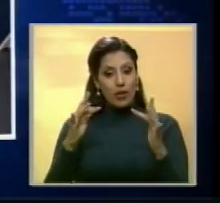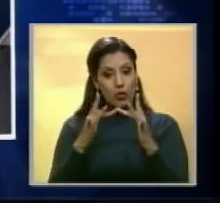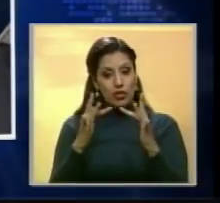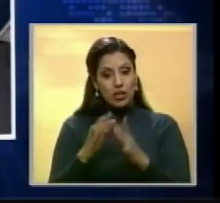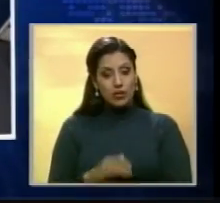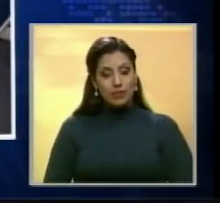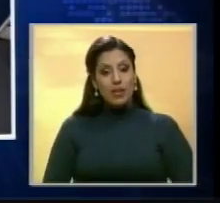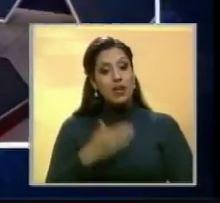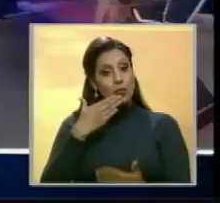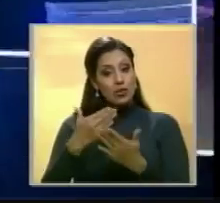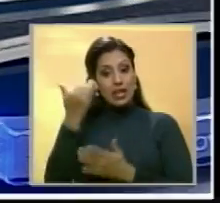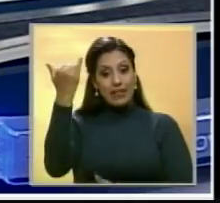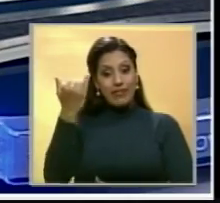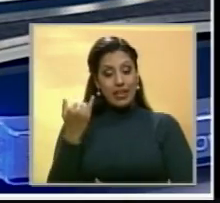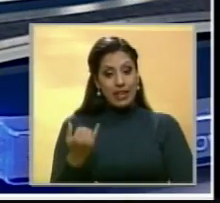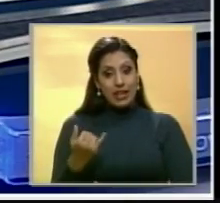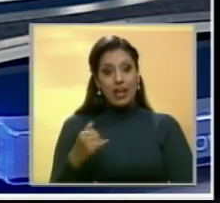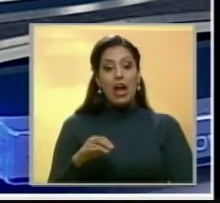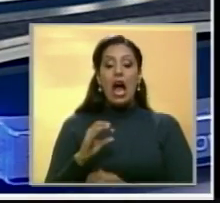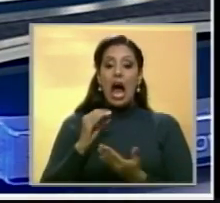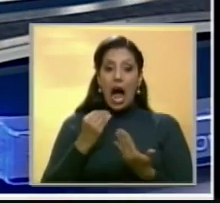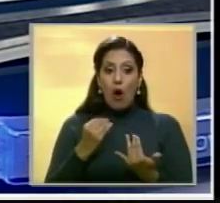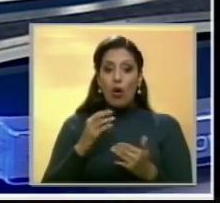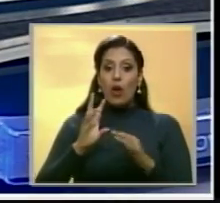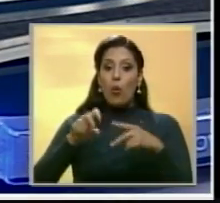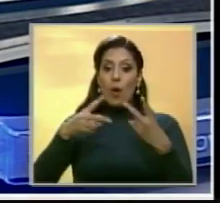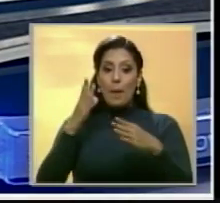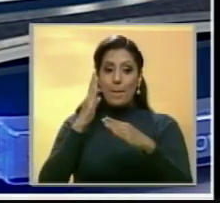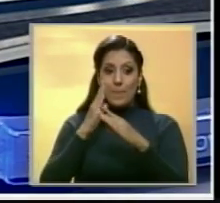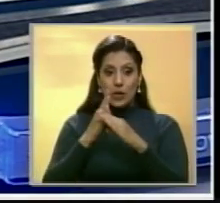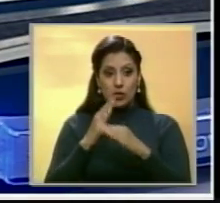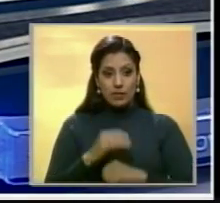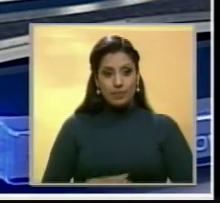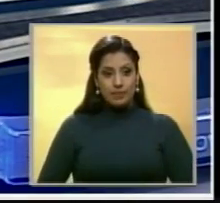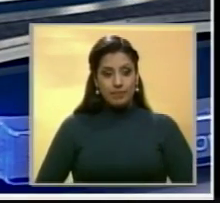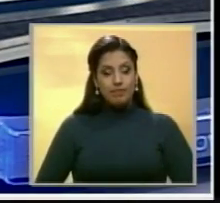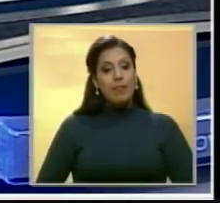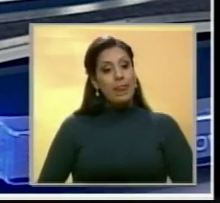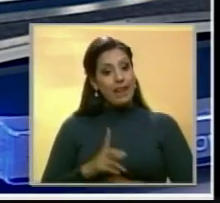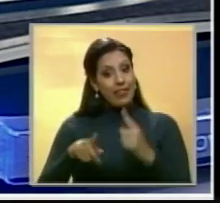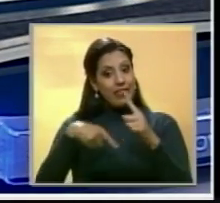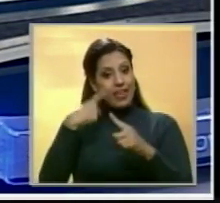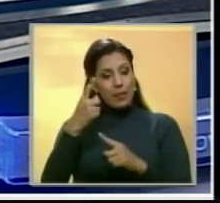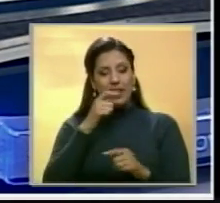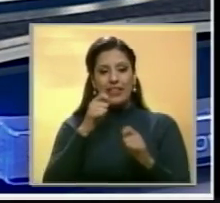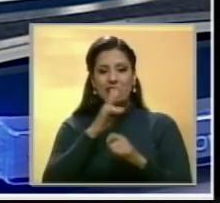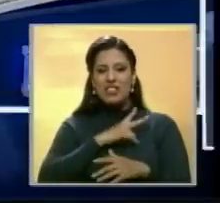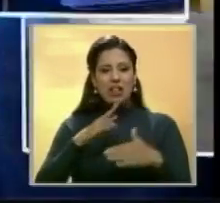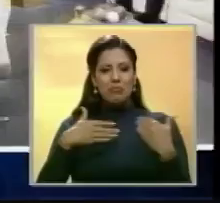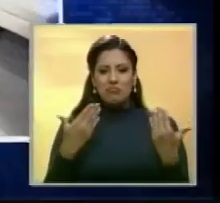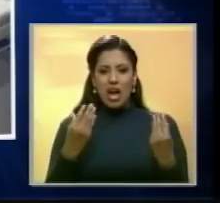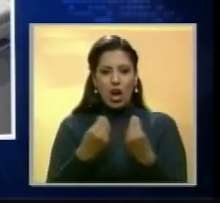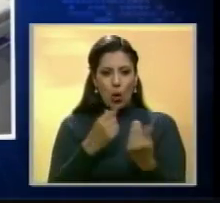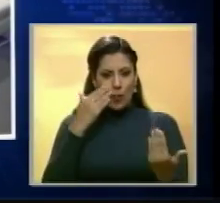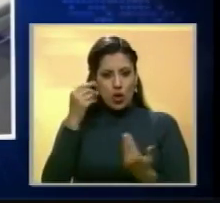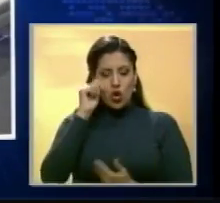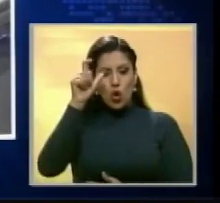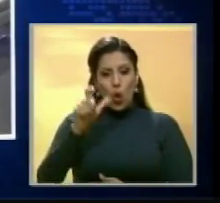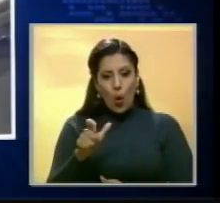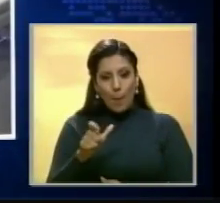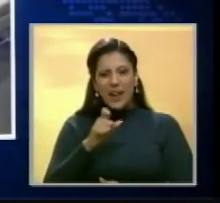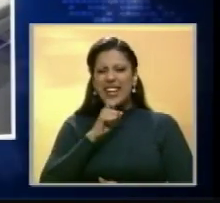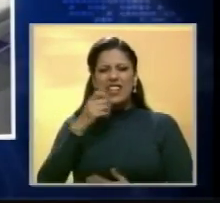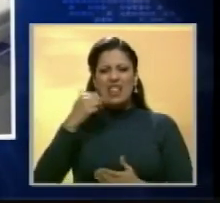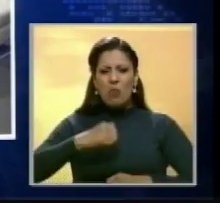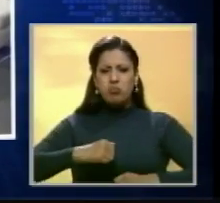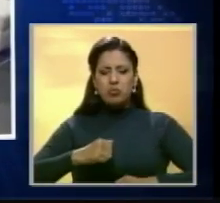Estrellas. Muchísimas gracias, Federica. Amigos, vamos entonces a una nueva pausa. A regreso, en entrevista a Venevisión nos acompaña Didalco Bolívar,